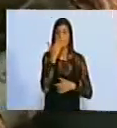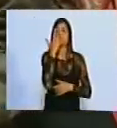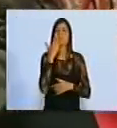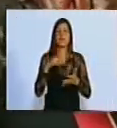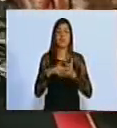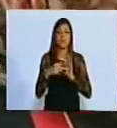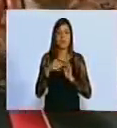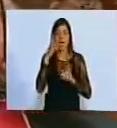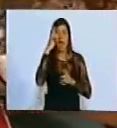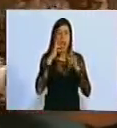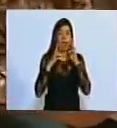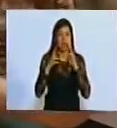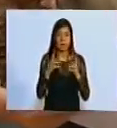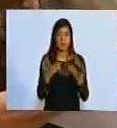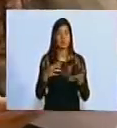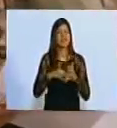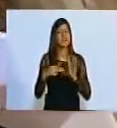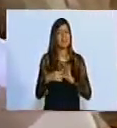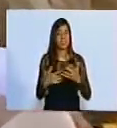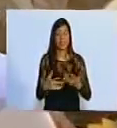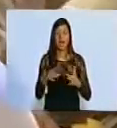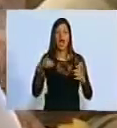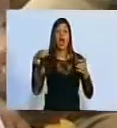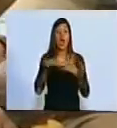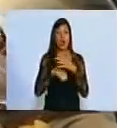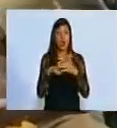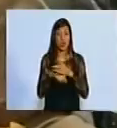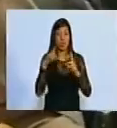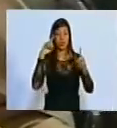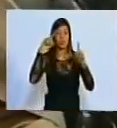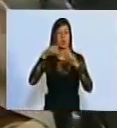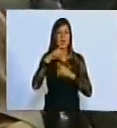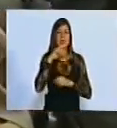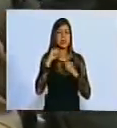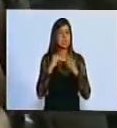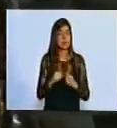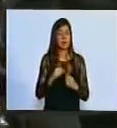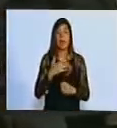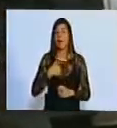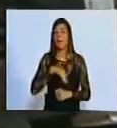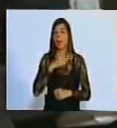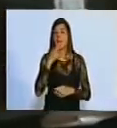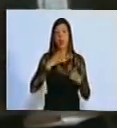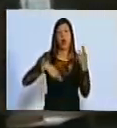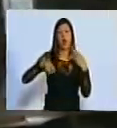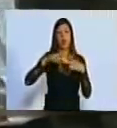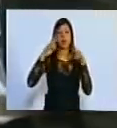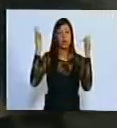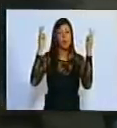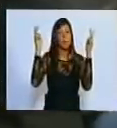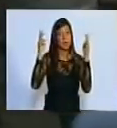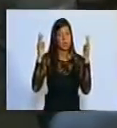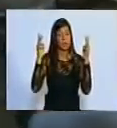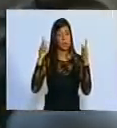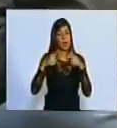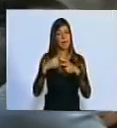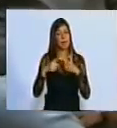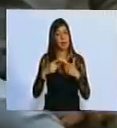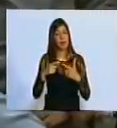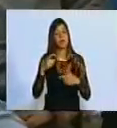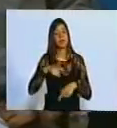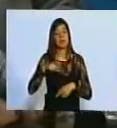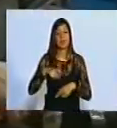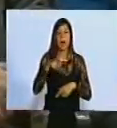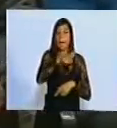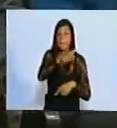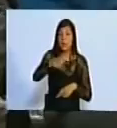atención de la dura lucha que queda por delante, pues aún triunfando la causa revolucionaria, era preciso formar los ciudadanos